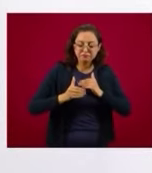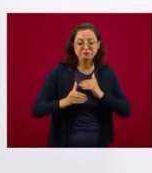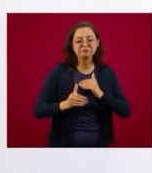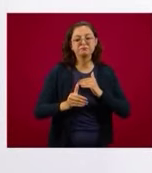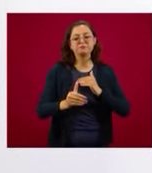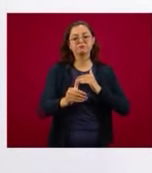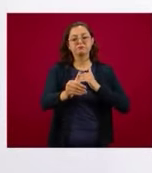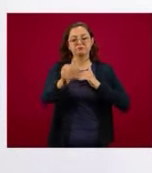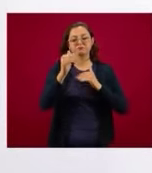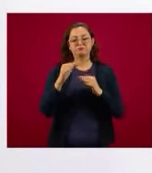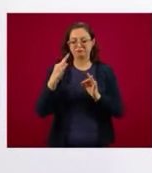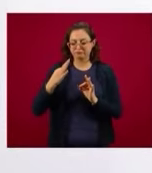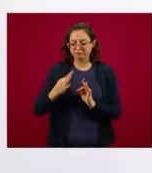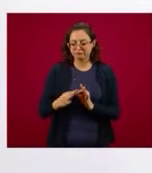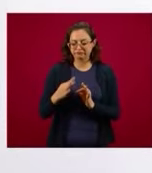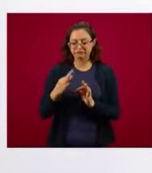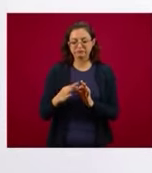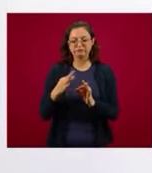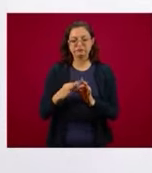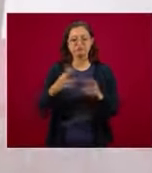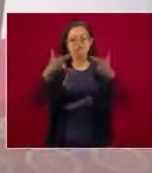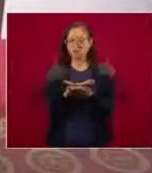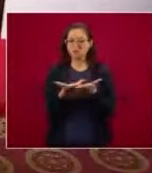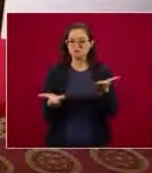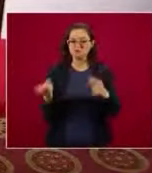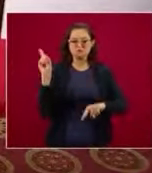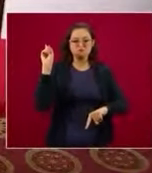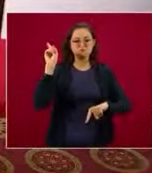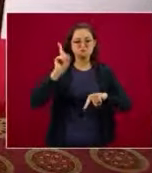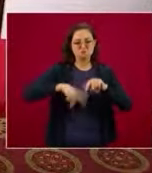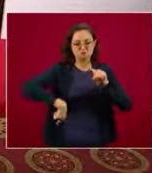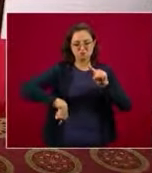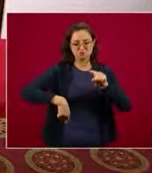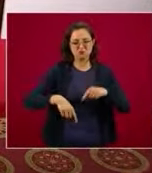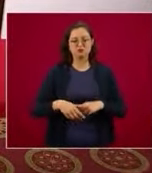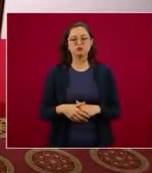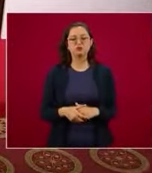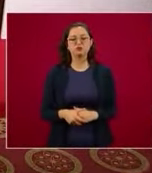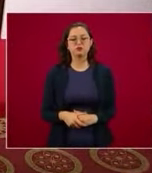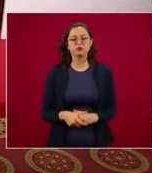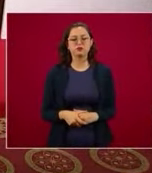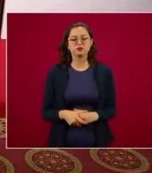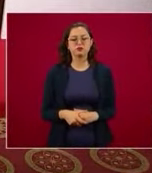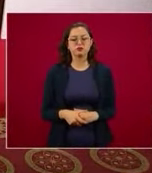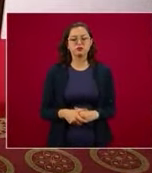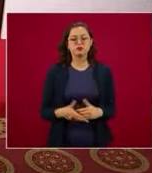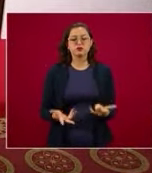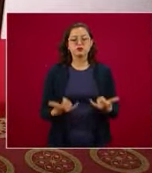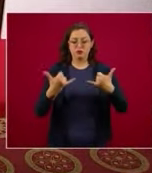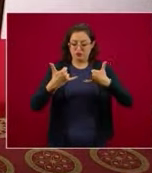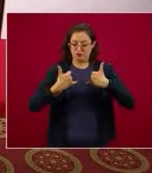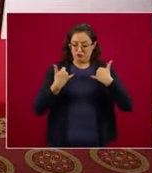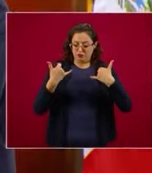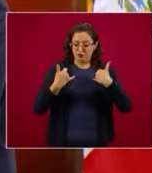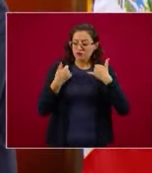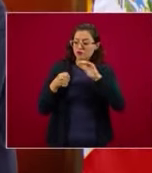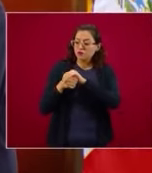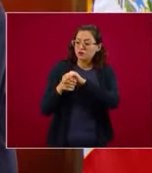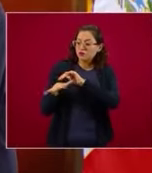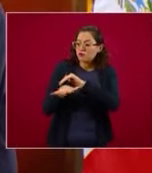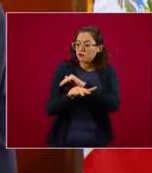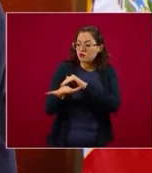fue claro en el sentido de los problemas pierre en el pasado ha sido muy difícil enfrentar los voy muy bien